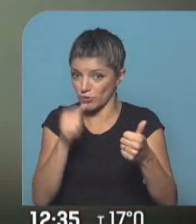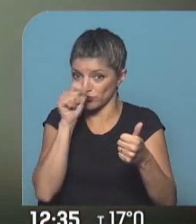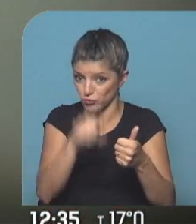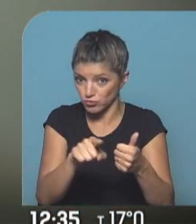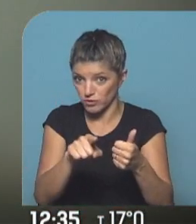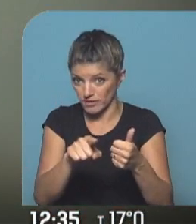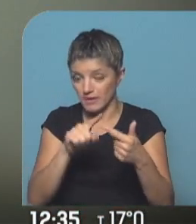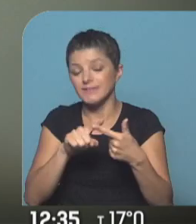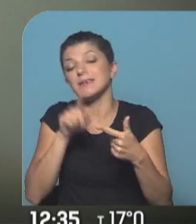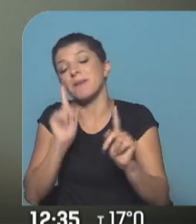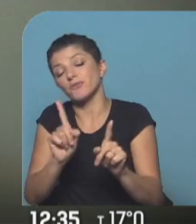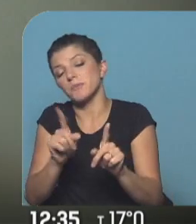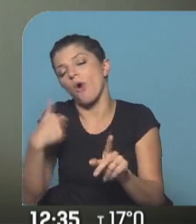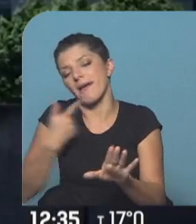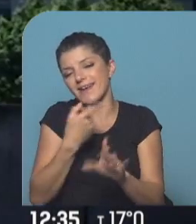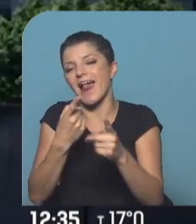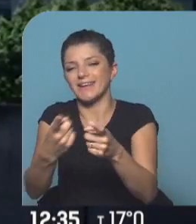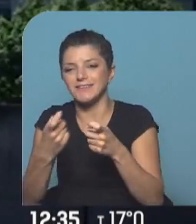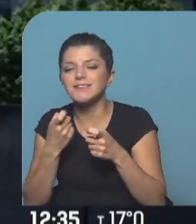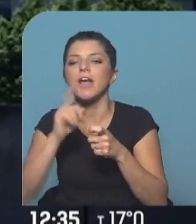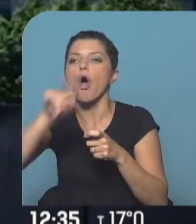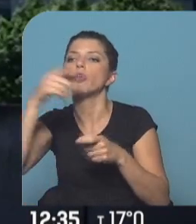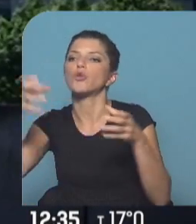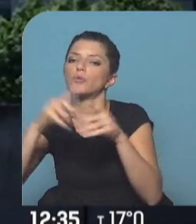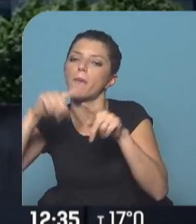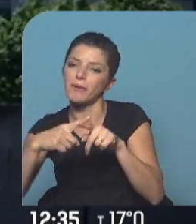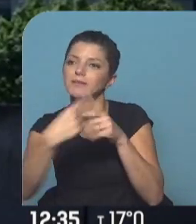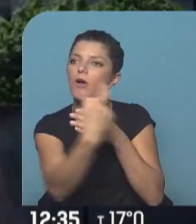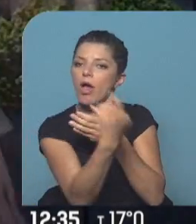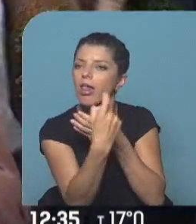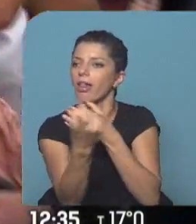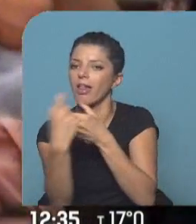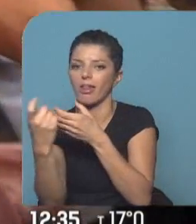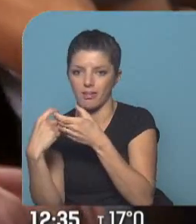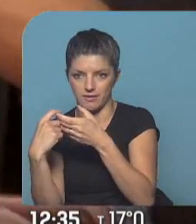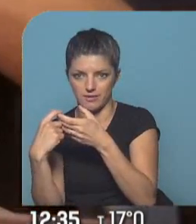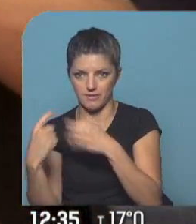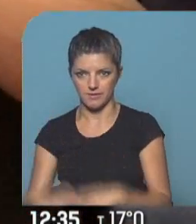gobierno demanda, por lo general, una alianza con otras fuerzas políticas.